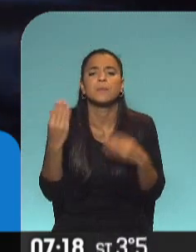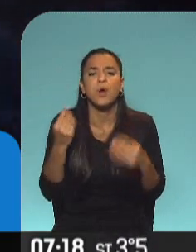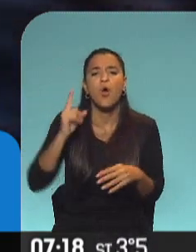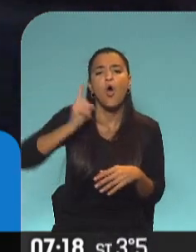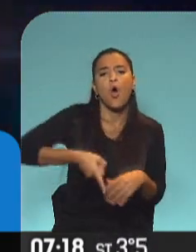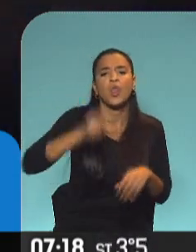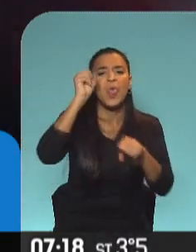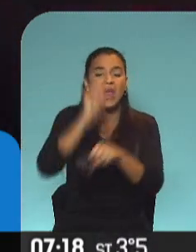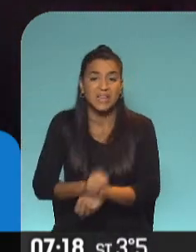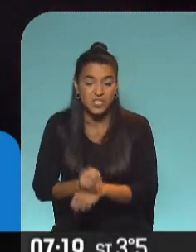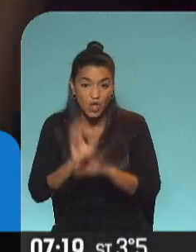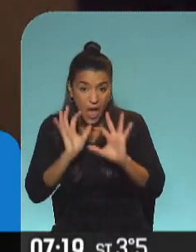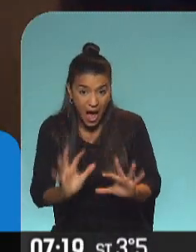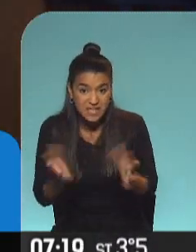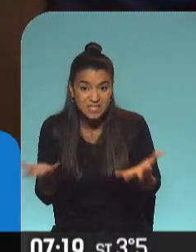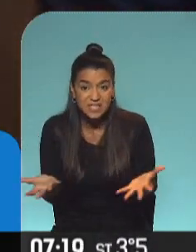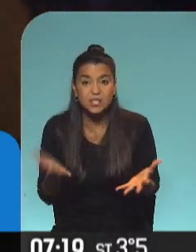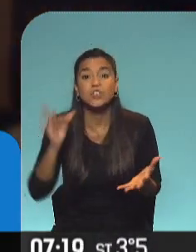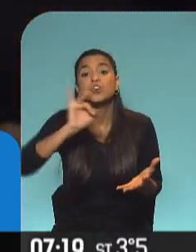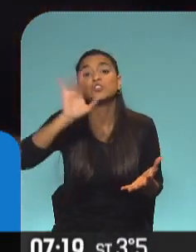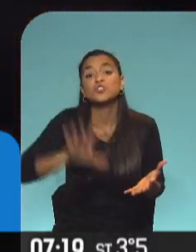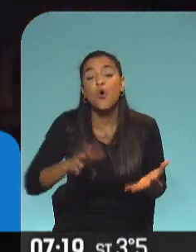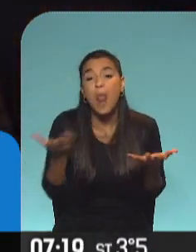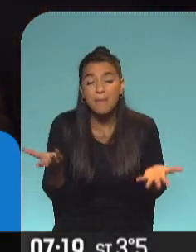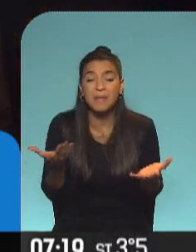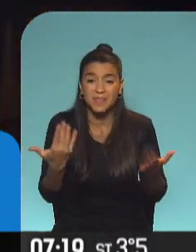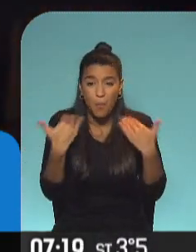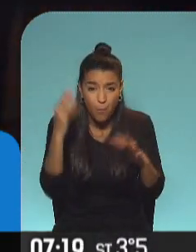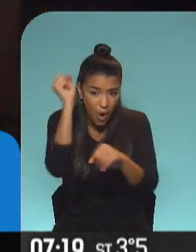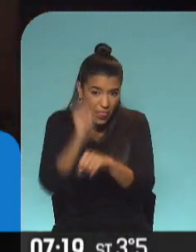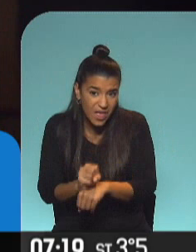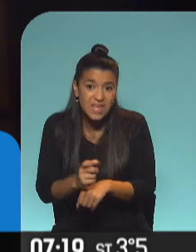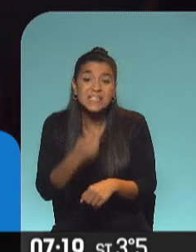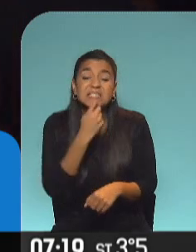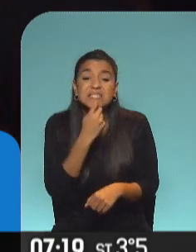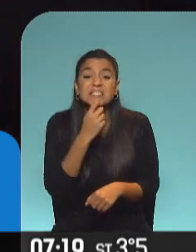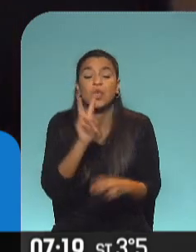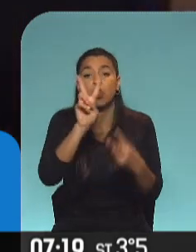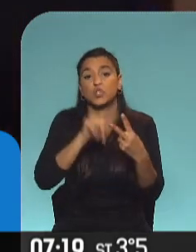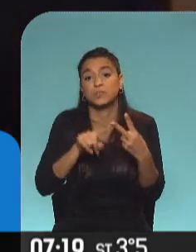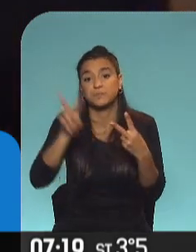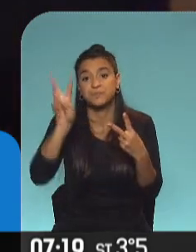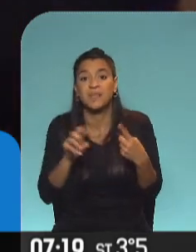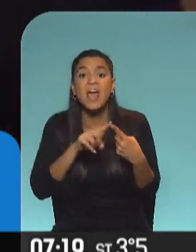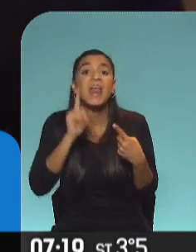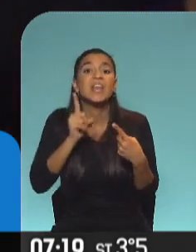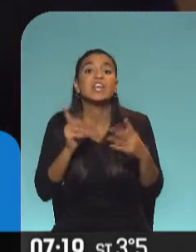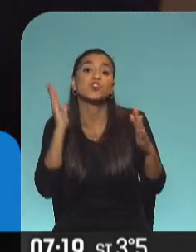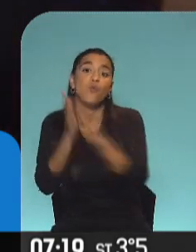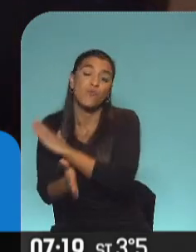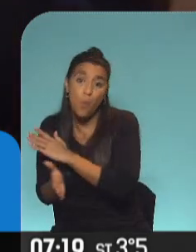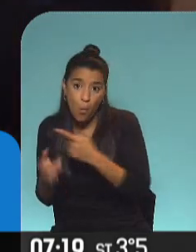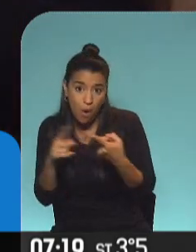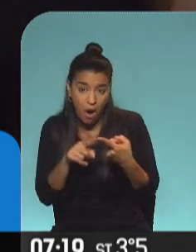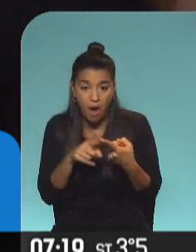orden de detención de esta naturaleza solo debe ejecutarse si hay dos cuestiones: riesgo de fuga, es decir,